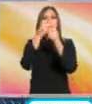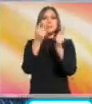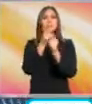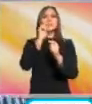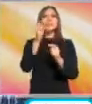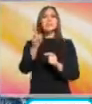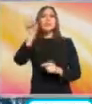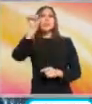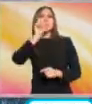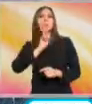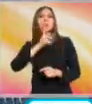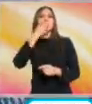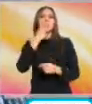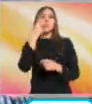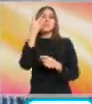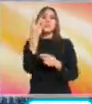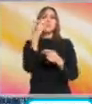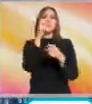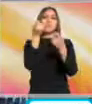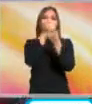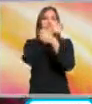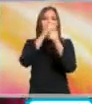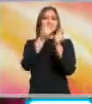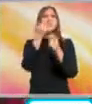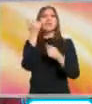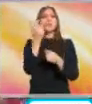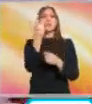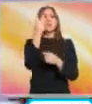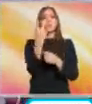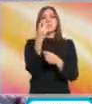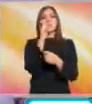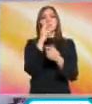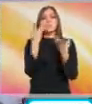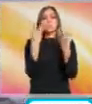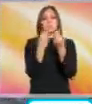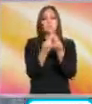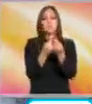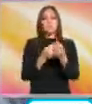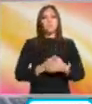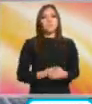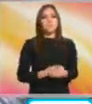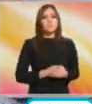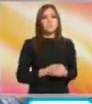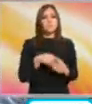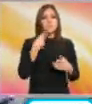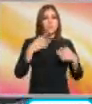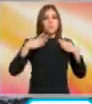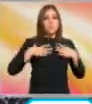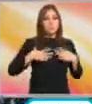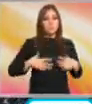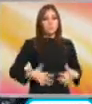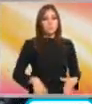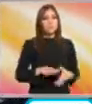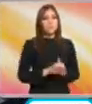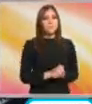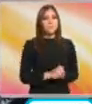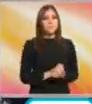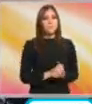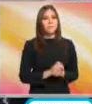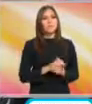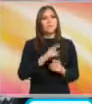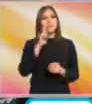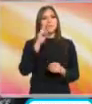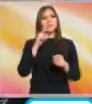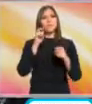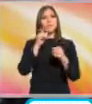mujer y el hombre, pero siendo uno mismo se entrelazados. mi blusa, que es en punto de cruz,